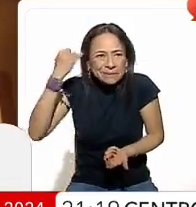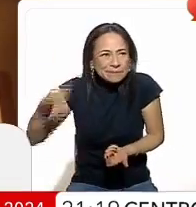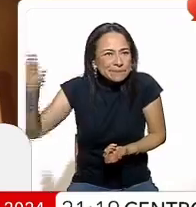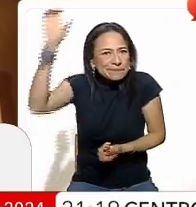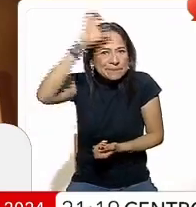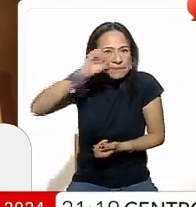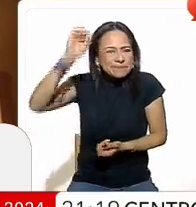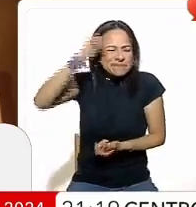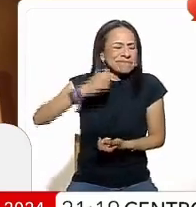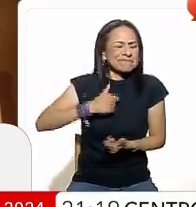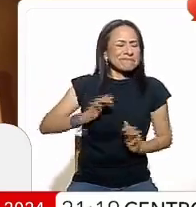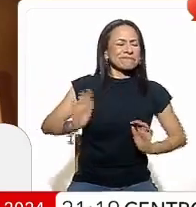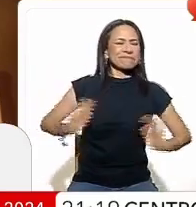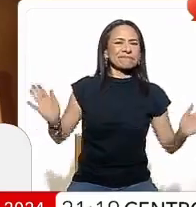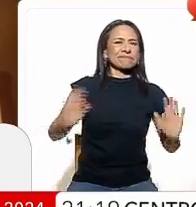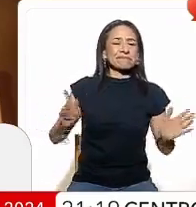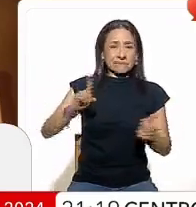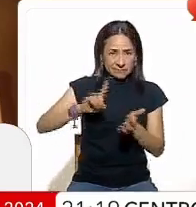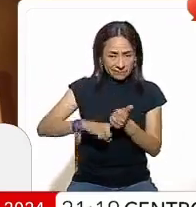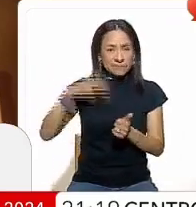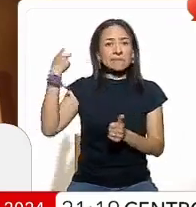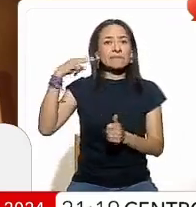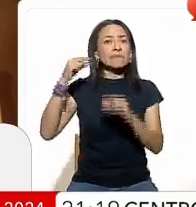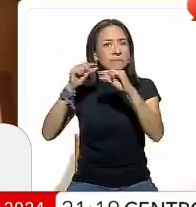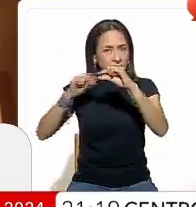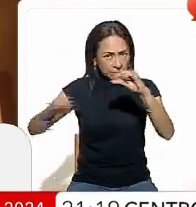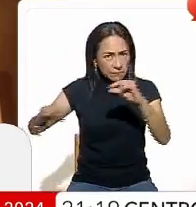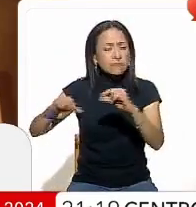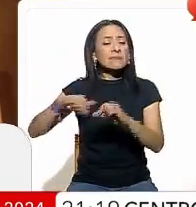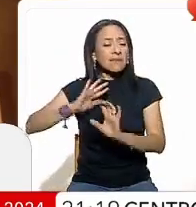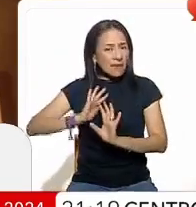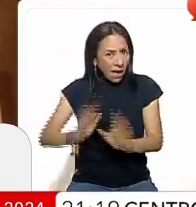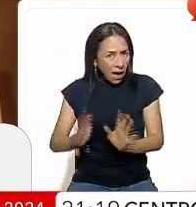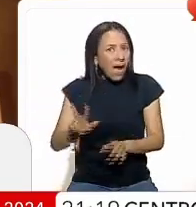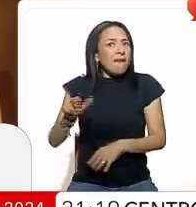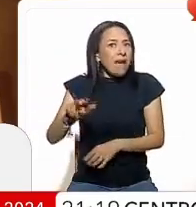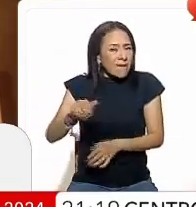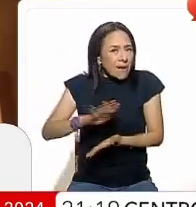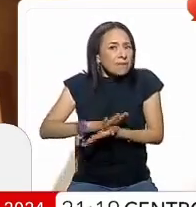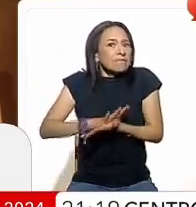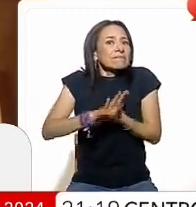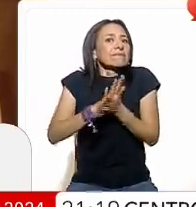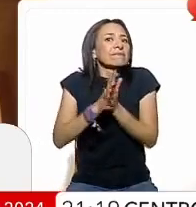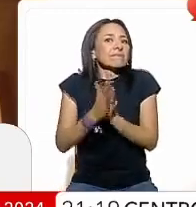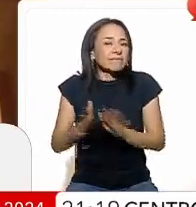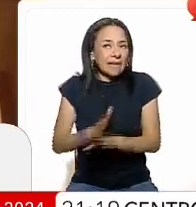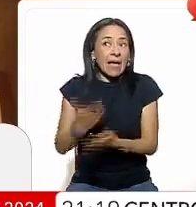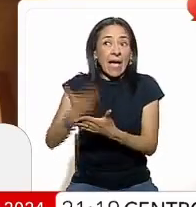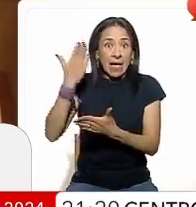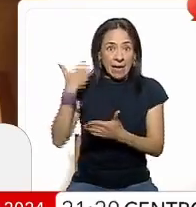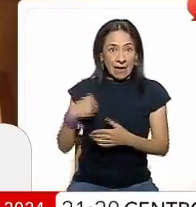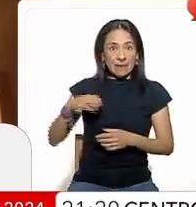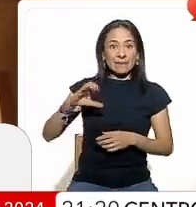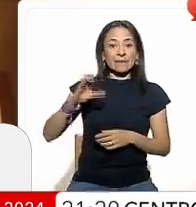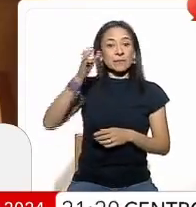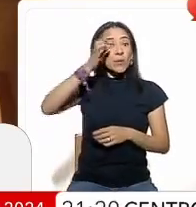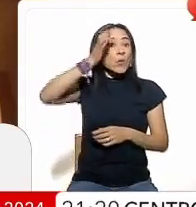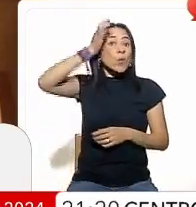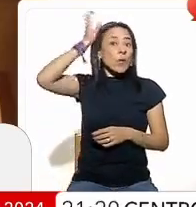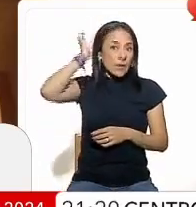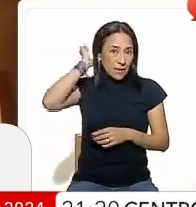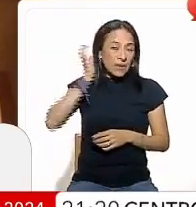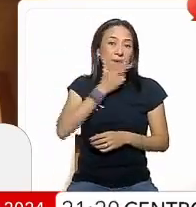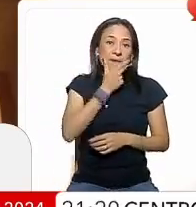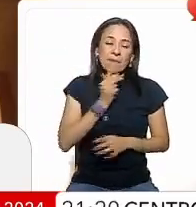un cambio. Estamos en una cuarta transformación, ya la inició Cuitláhuac García, y a mí me